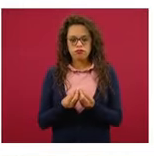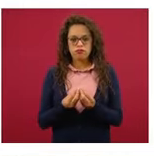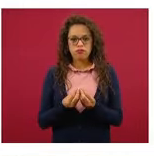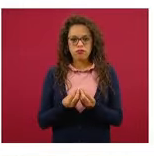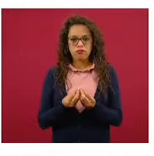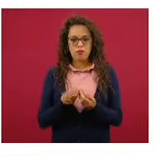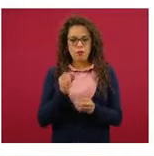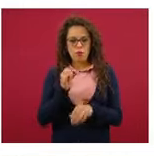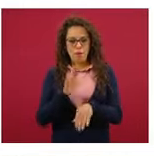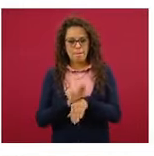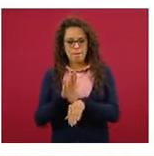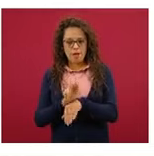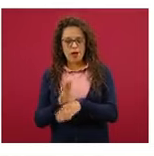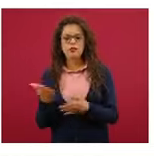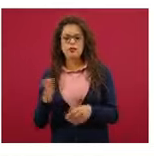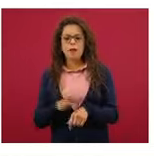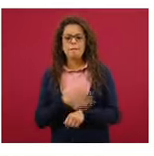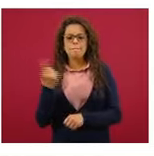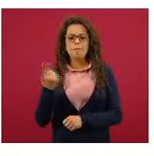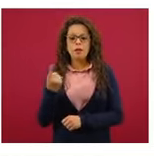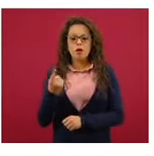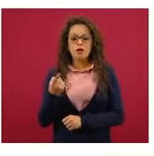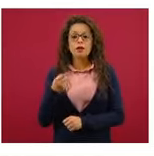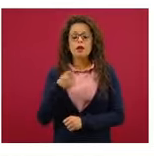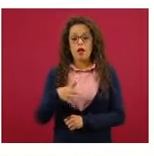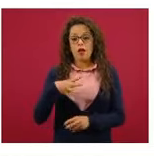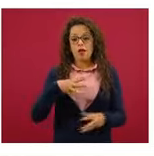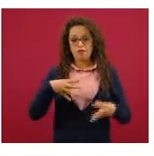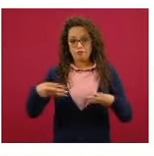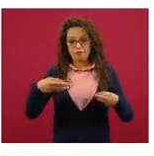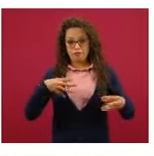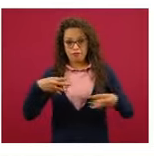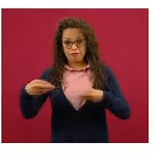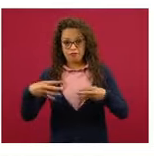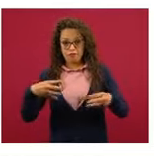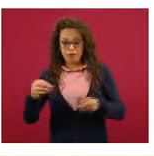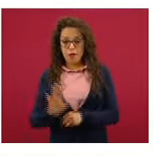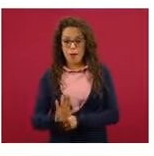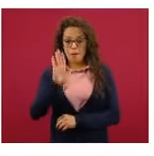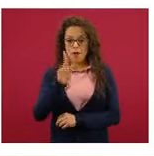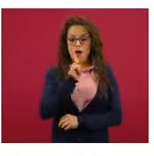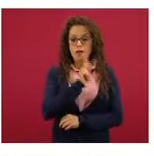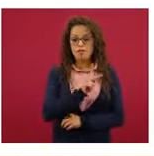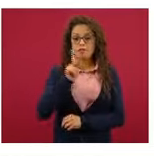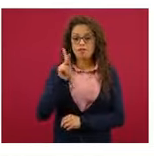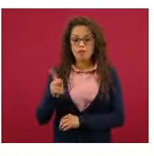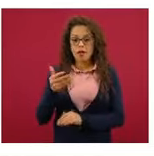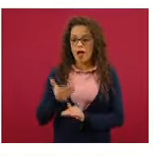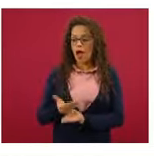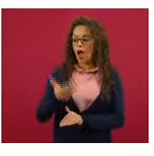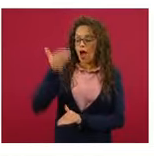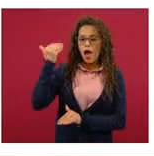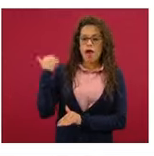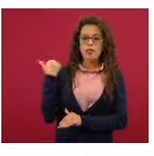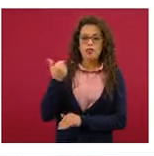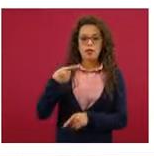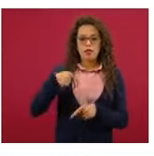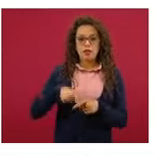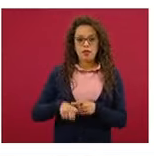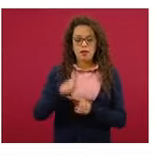Y tiene que ver de seguro también con esta transmisión bastante basal, similar a la que existía inclusive antes de